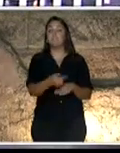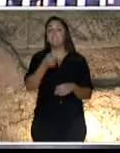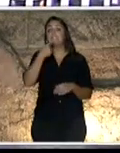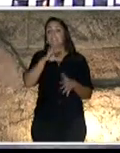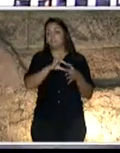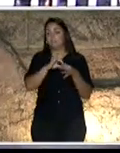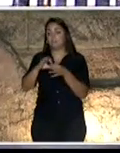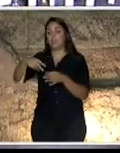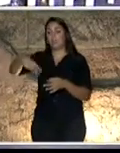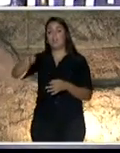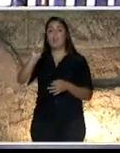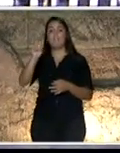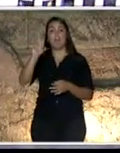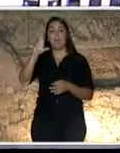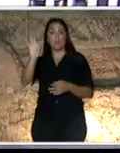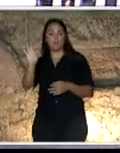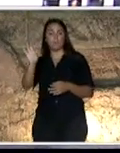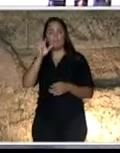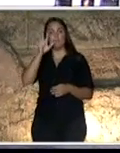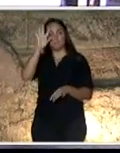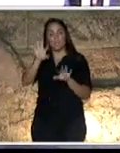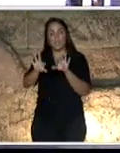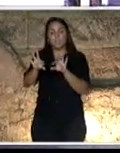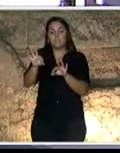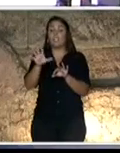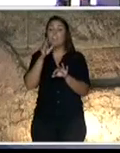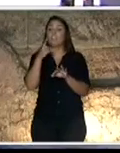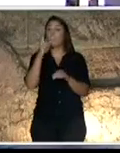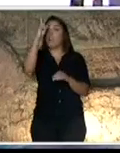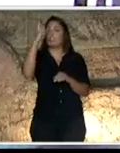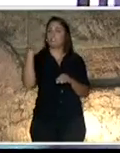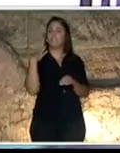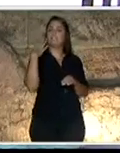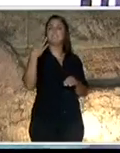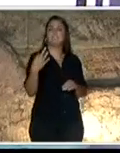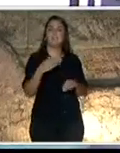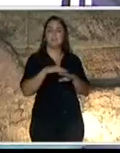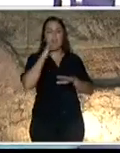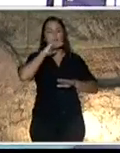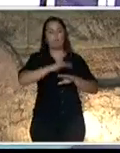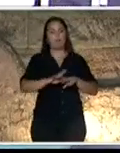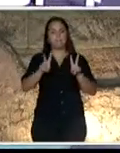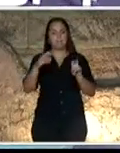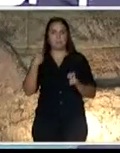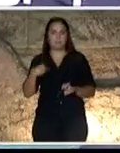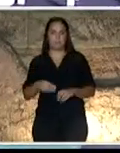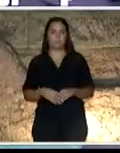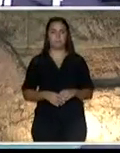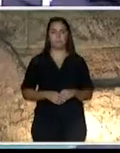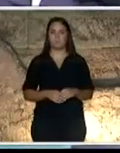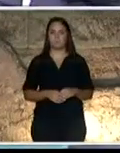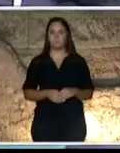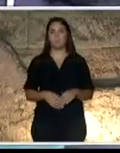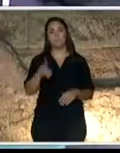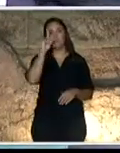Clodoaldo Navarro, un elegido por Dios para cumplir amplios fines evangélicos. En el